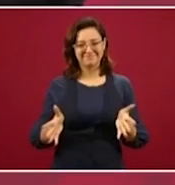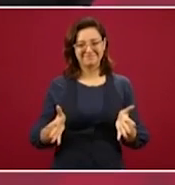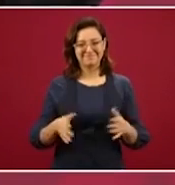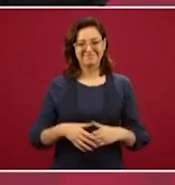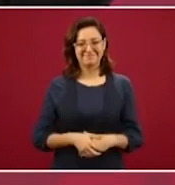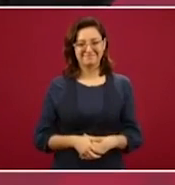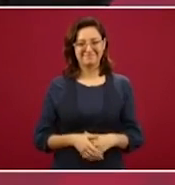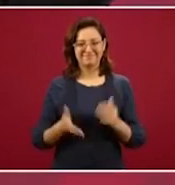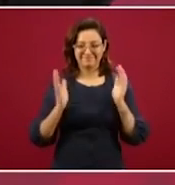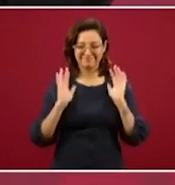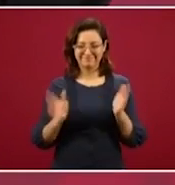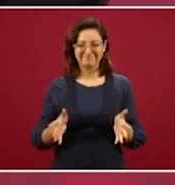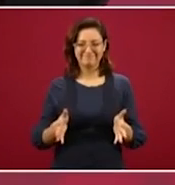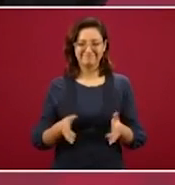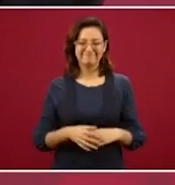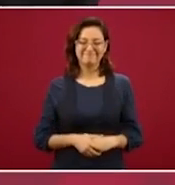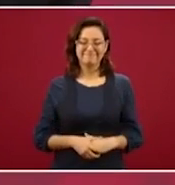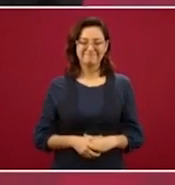Ya.